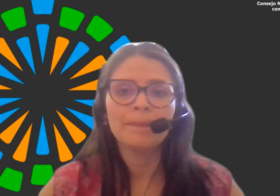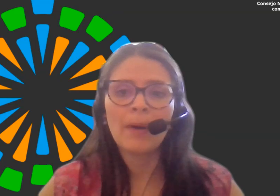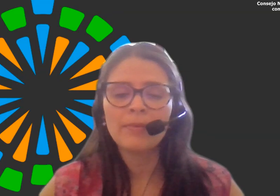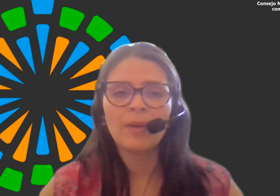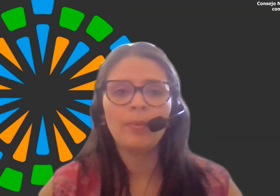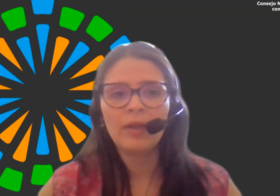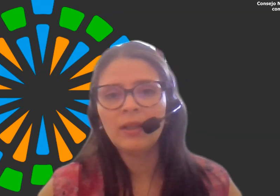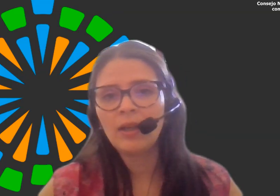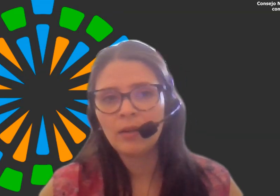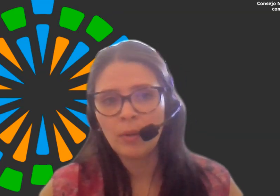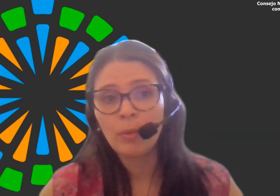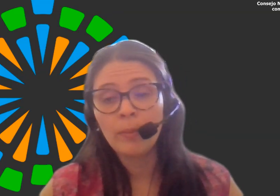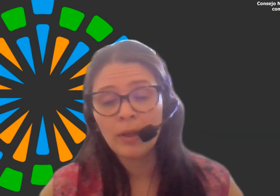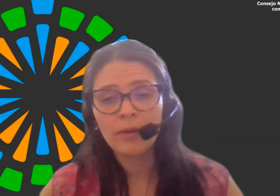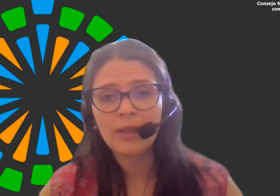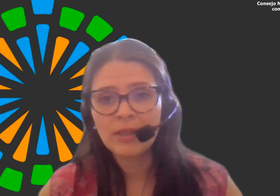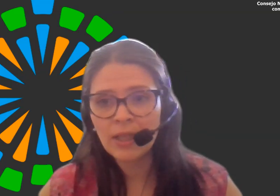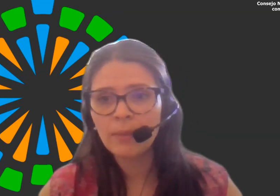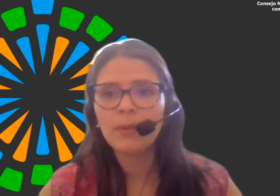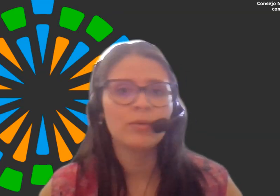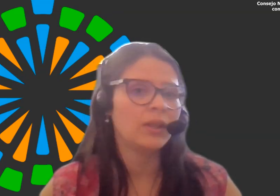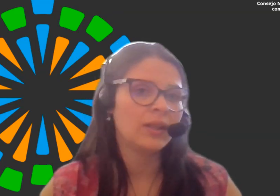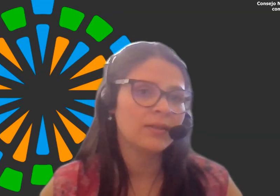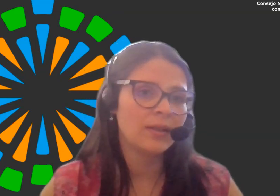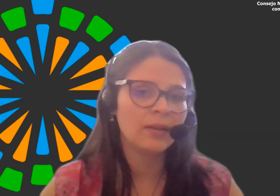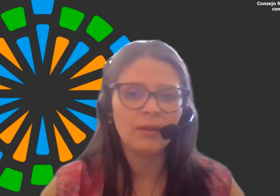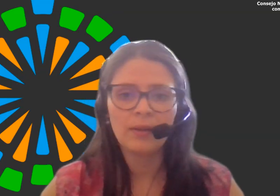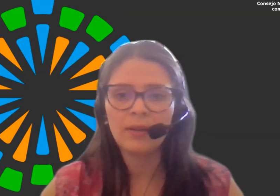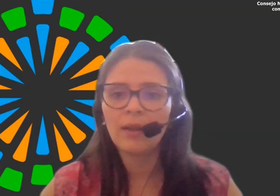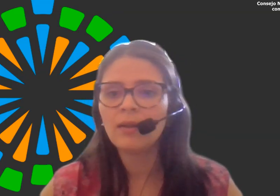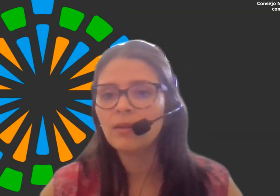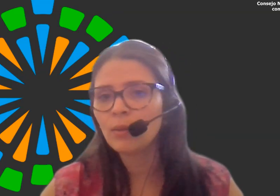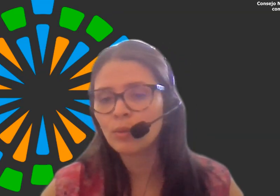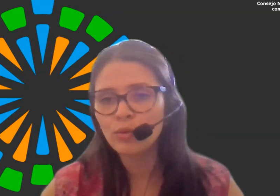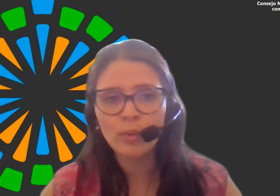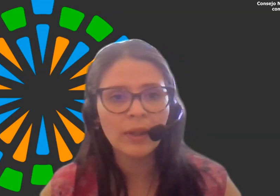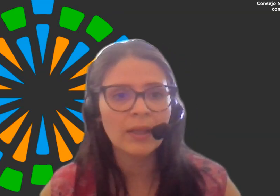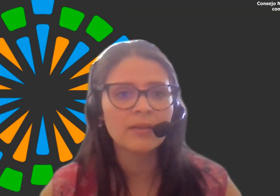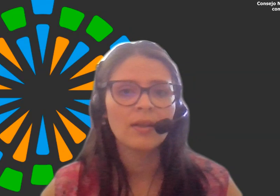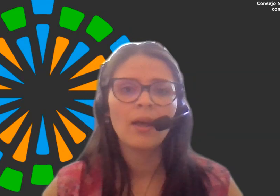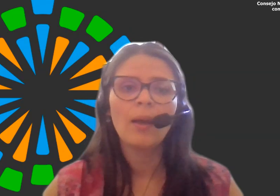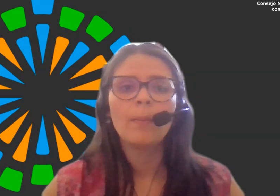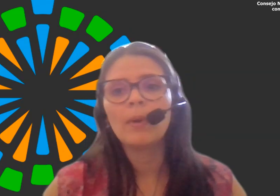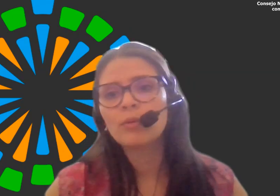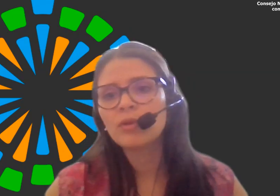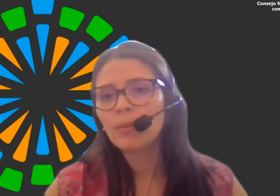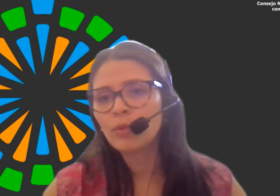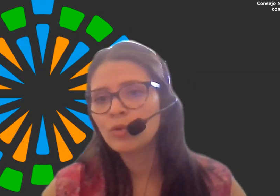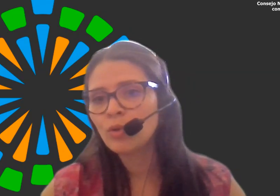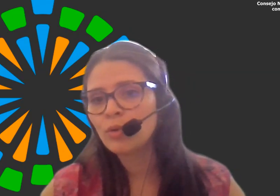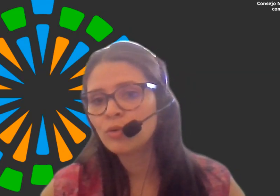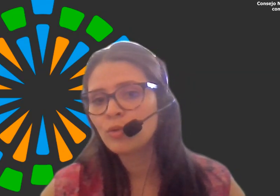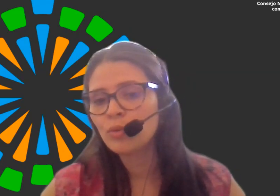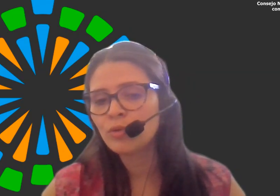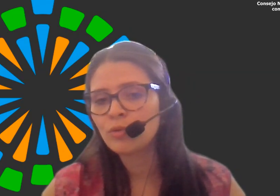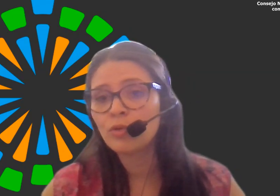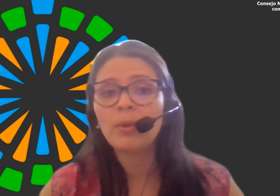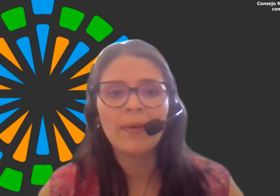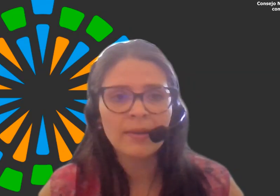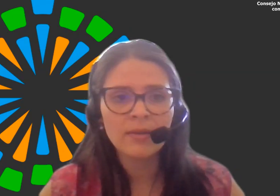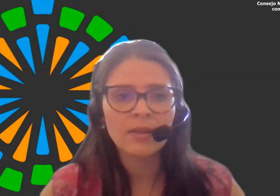vamos a poder interactuar por medio del chat pero siéntanse en la libertad de hacer consultas me gusta mucho